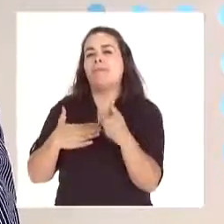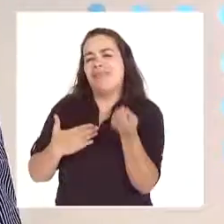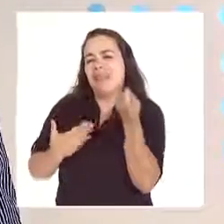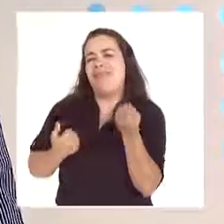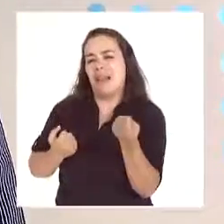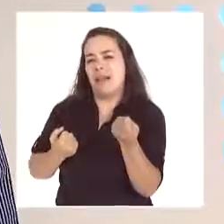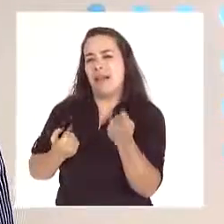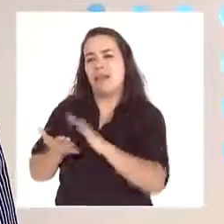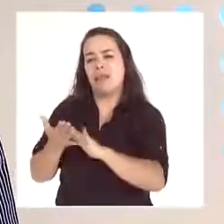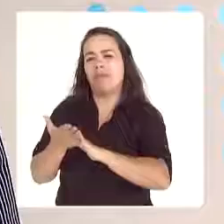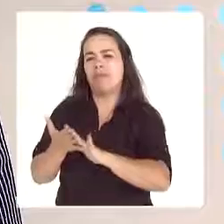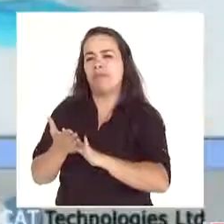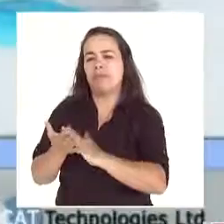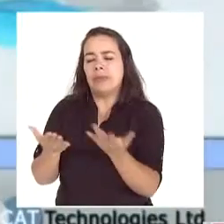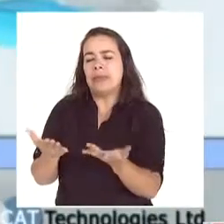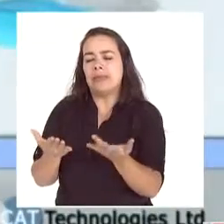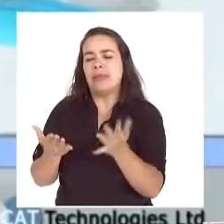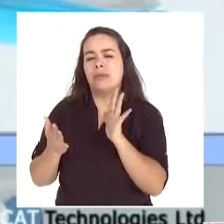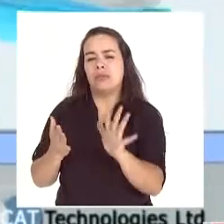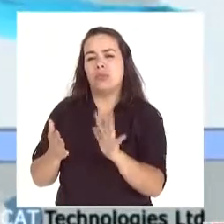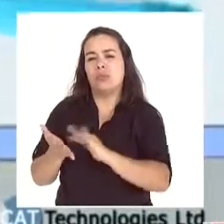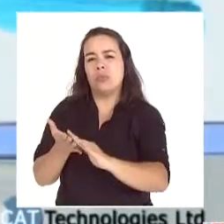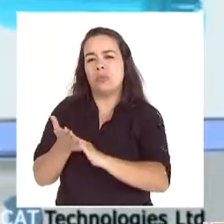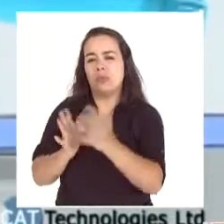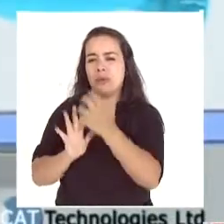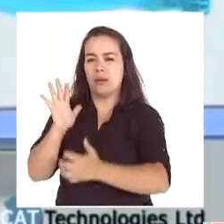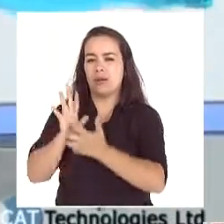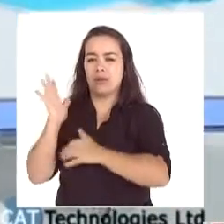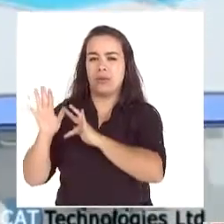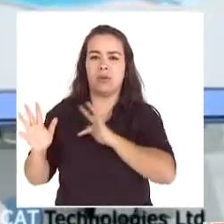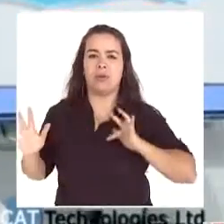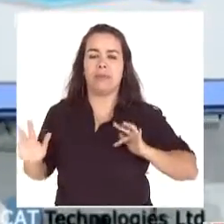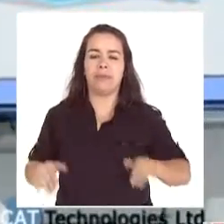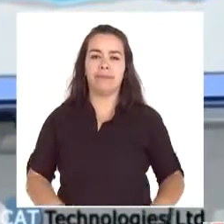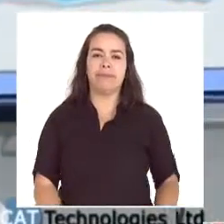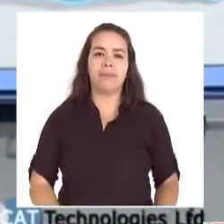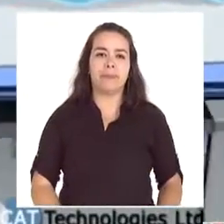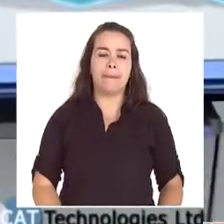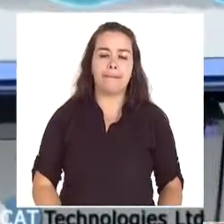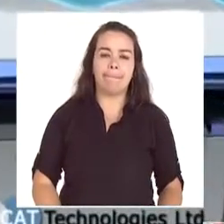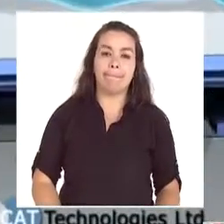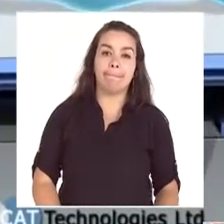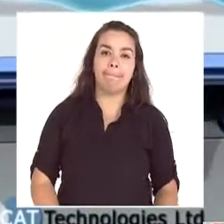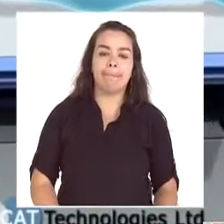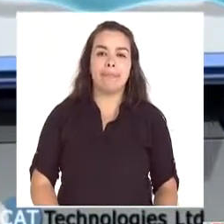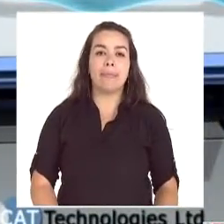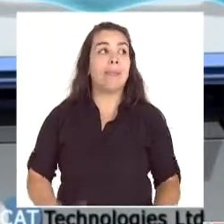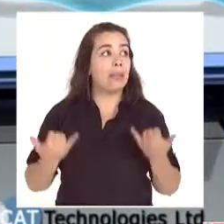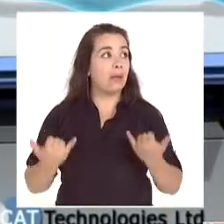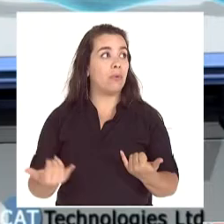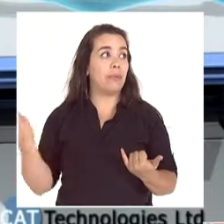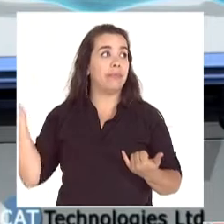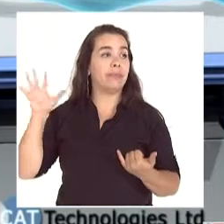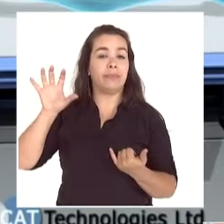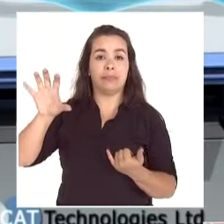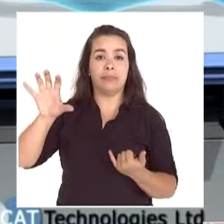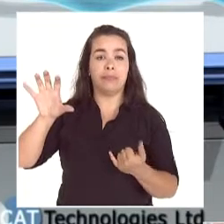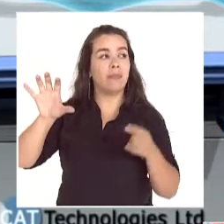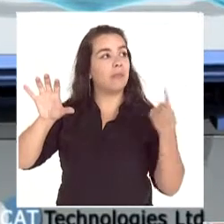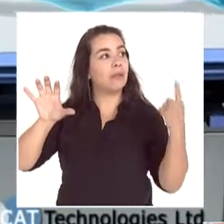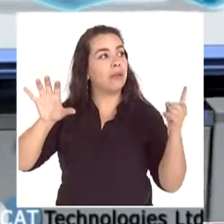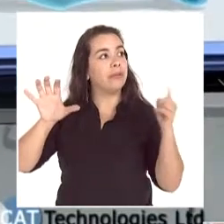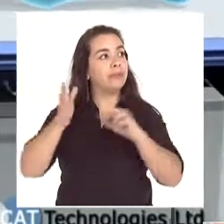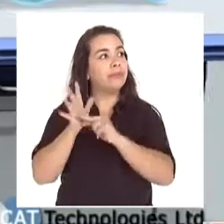ser reparada por esa técnica diagnóstica y terapéutica en este caso. Lo que estamos viendo acá es